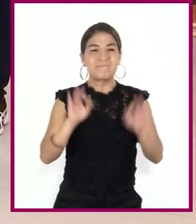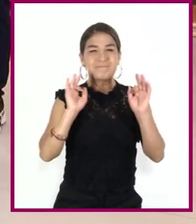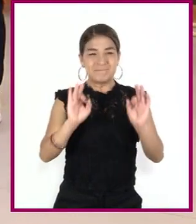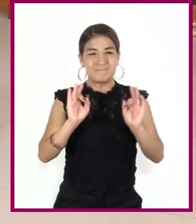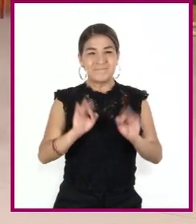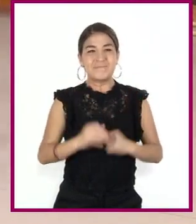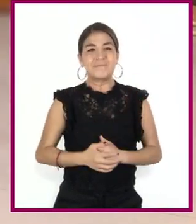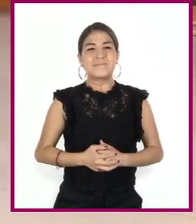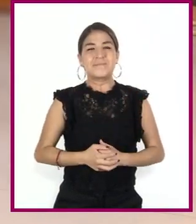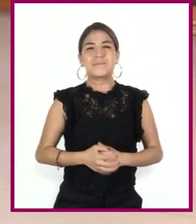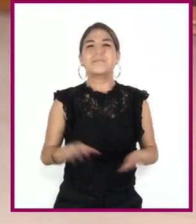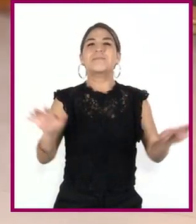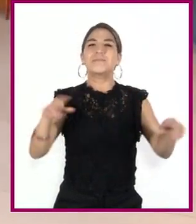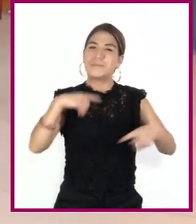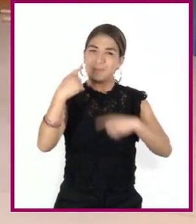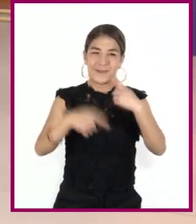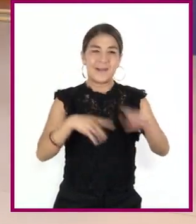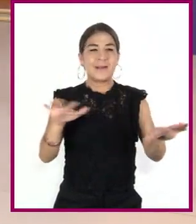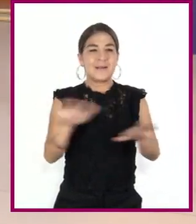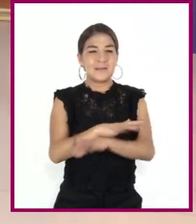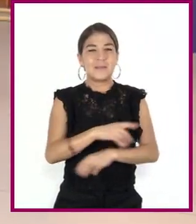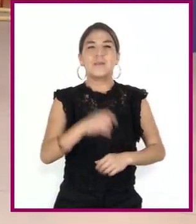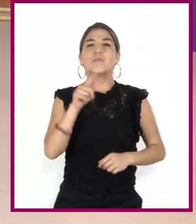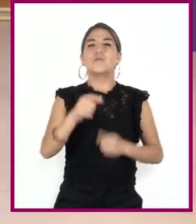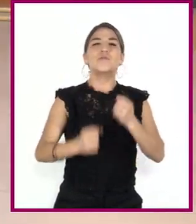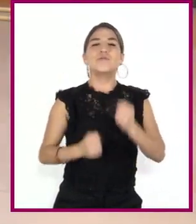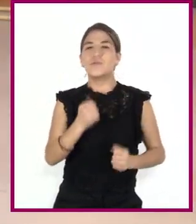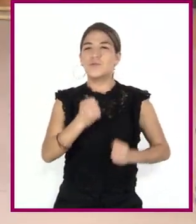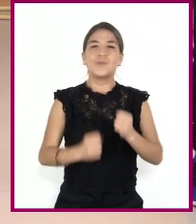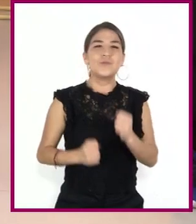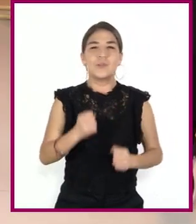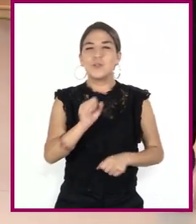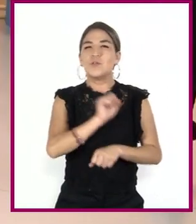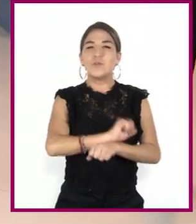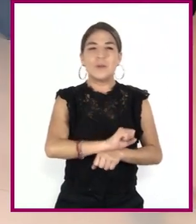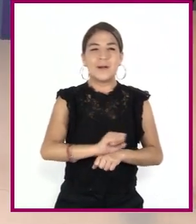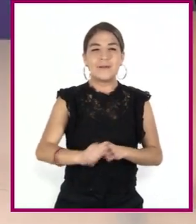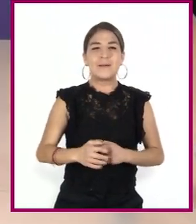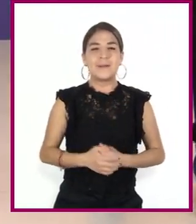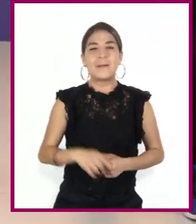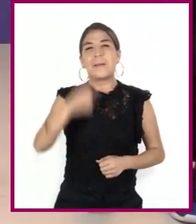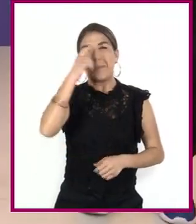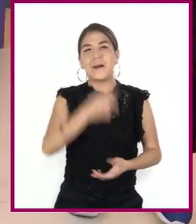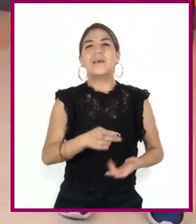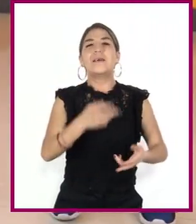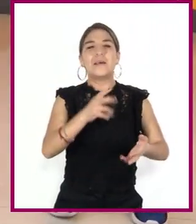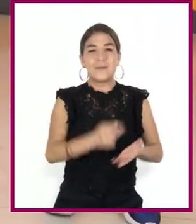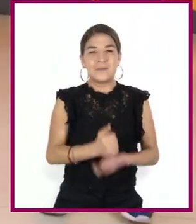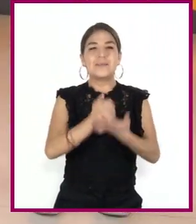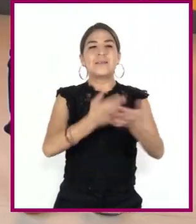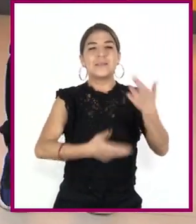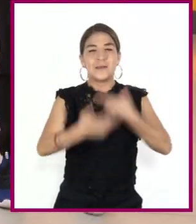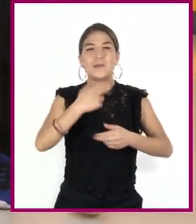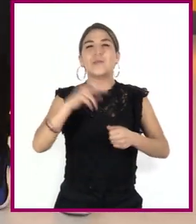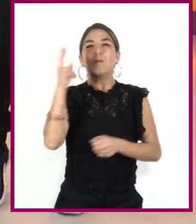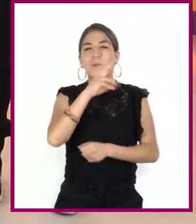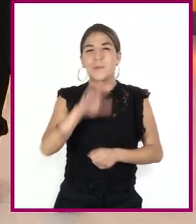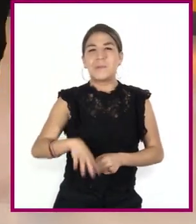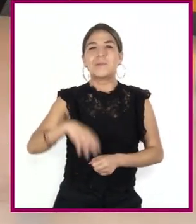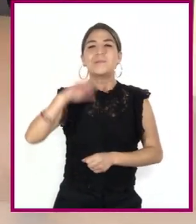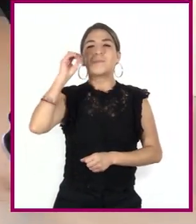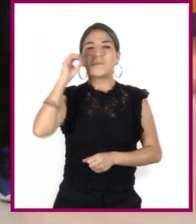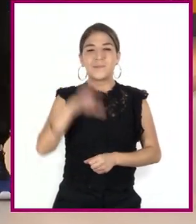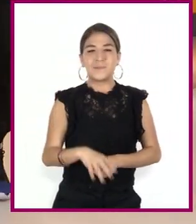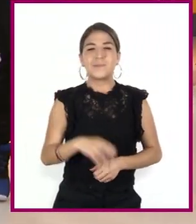Perfecto. Cambio, un trote ligero en tu lugar. Así nos ayuda a recuperarnos también, ¿verdad, también, maestra? También, el trote nos ayuda